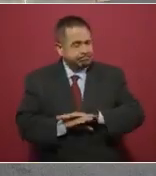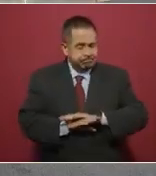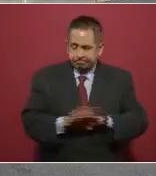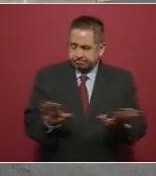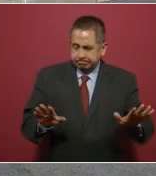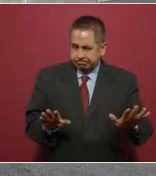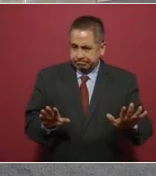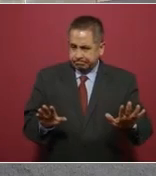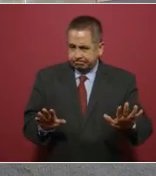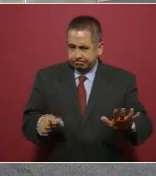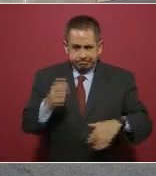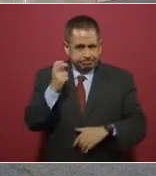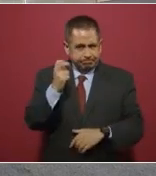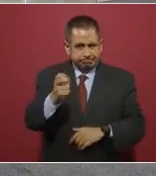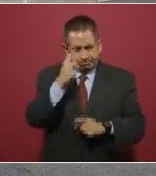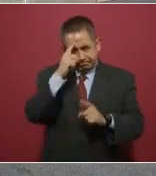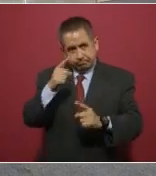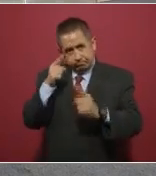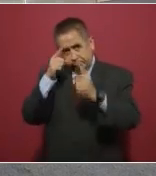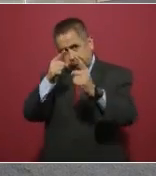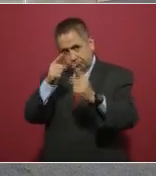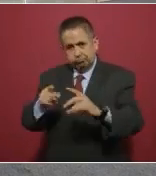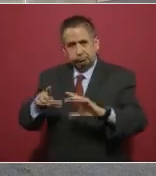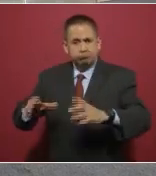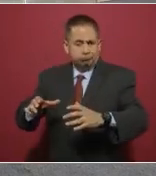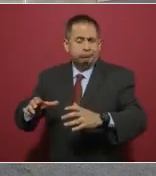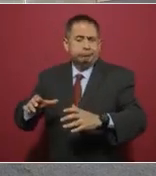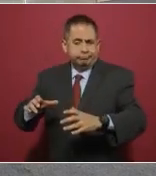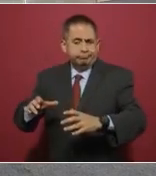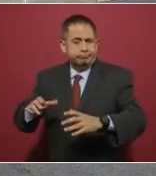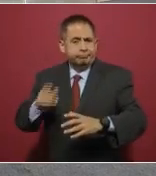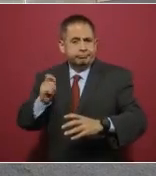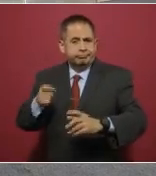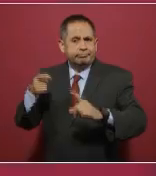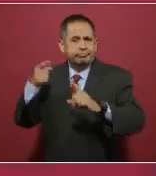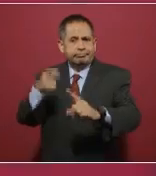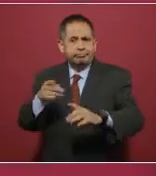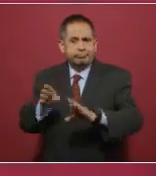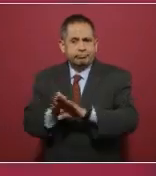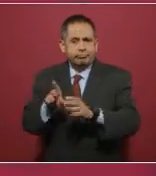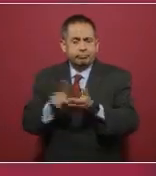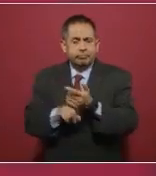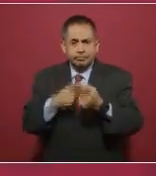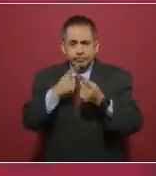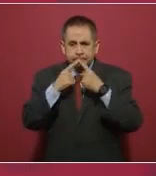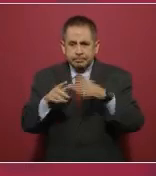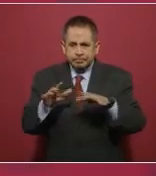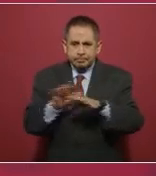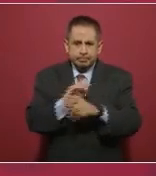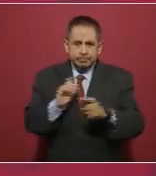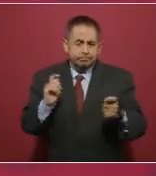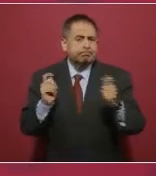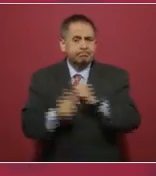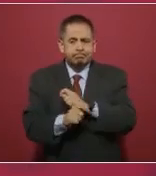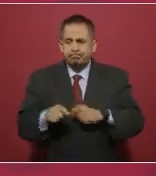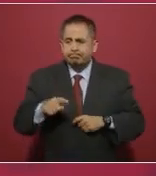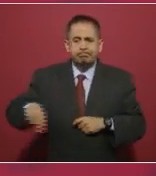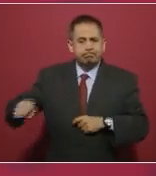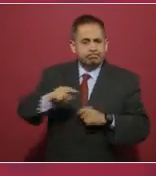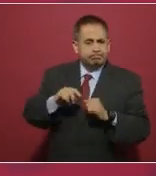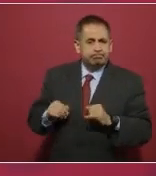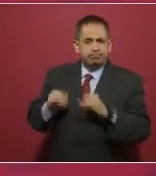Ese es el objetivo, dar un giro a estas